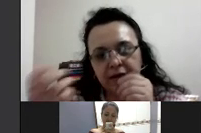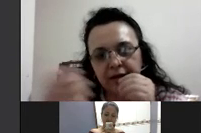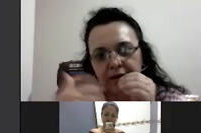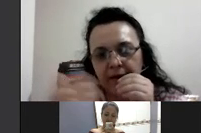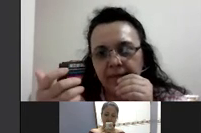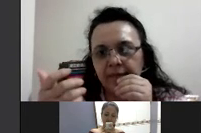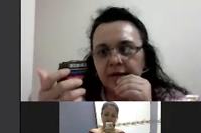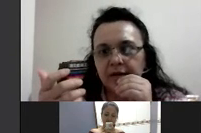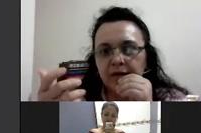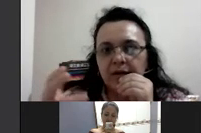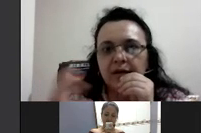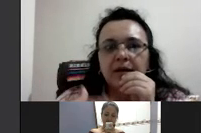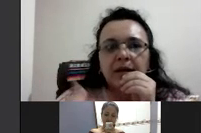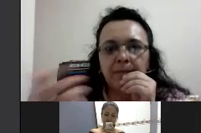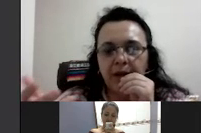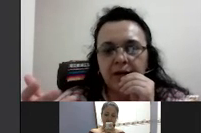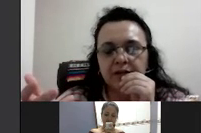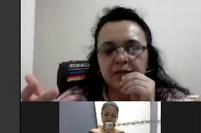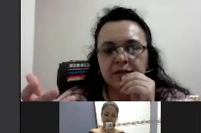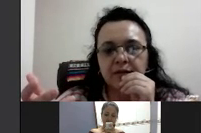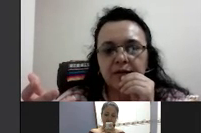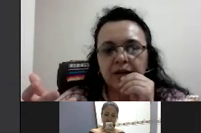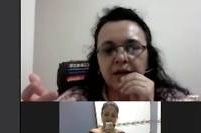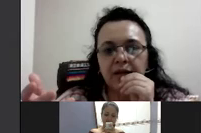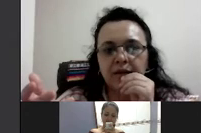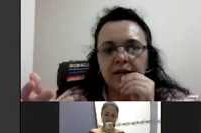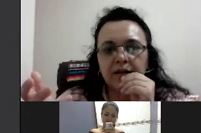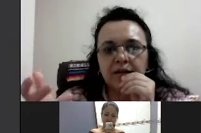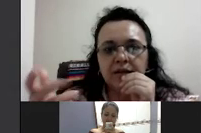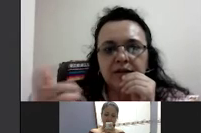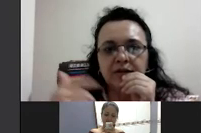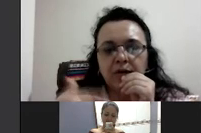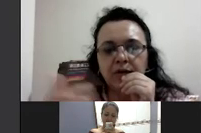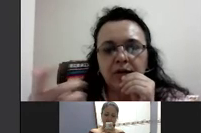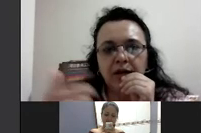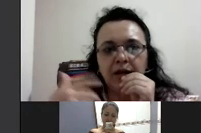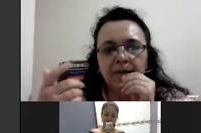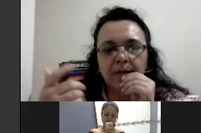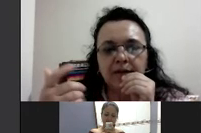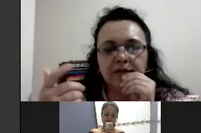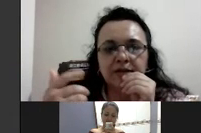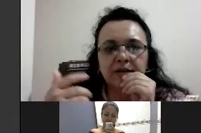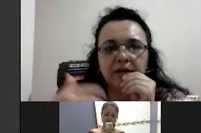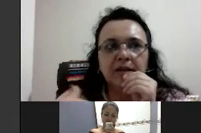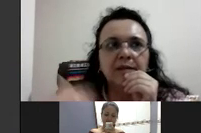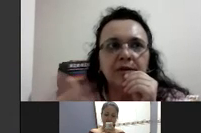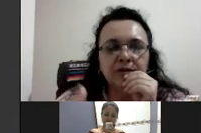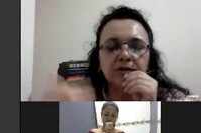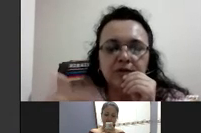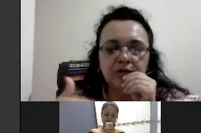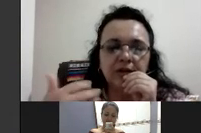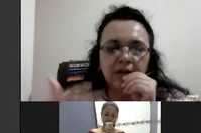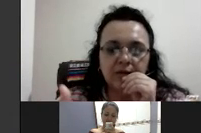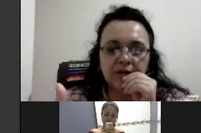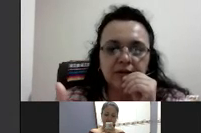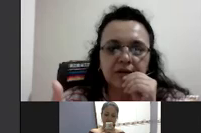practicing them in pairs, okay? So because the most you